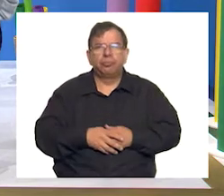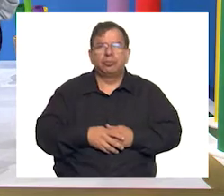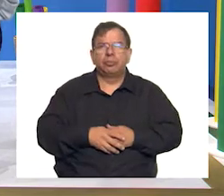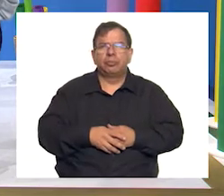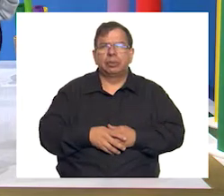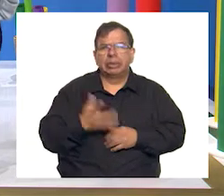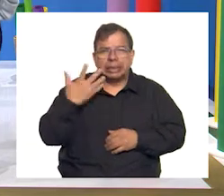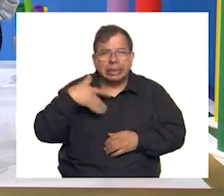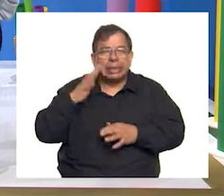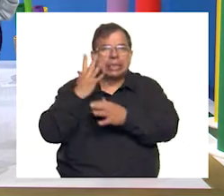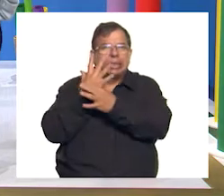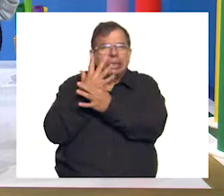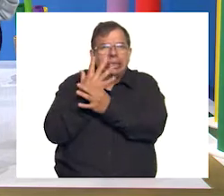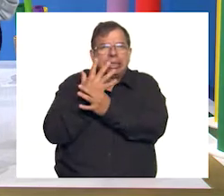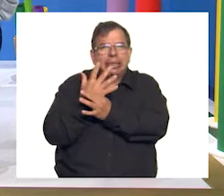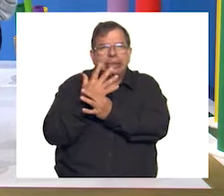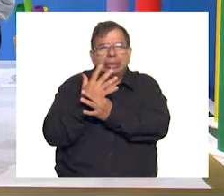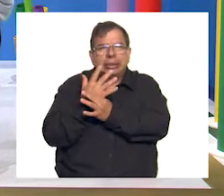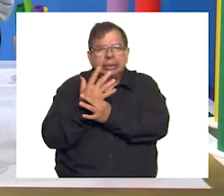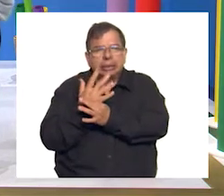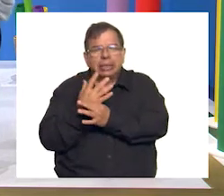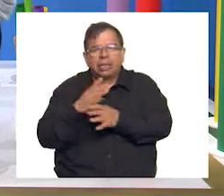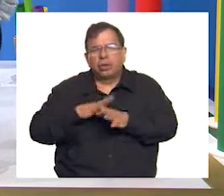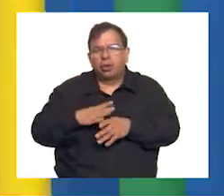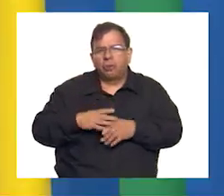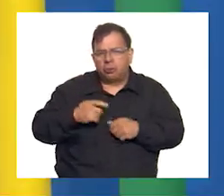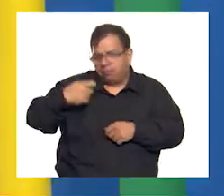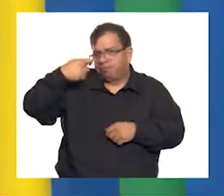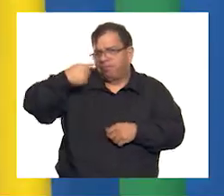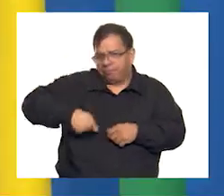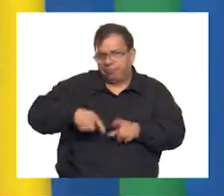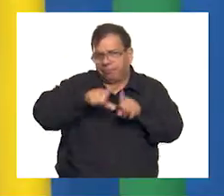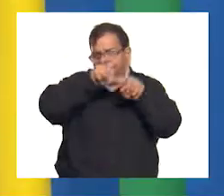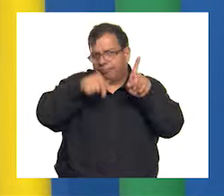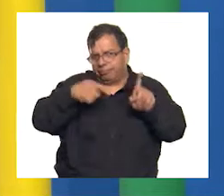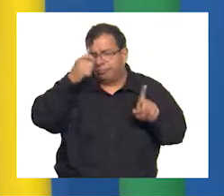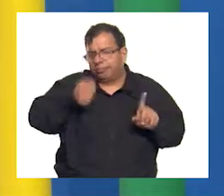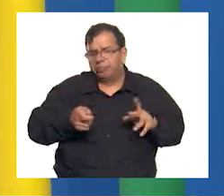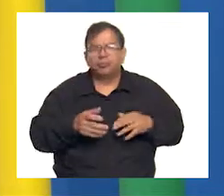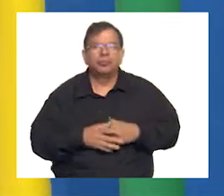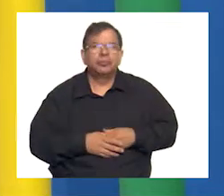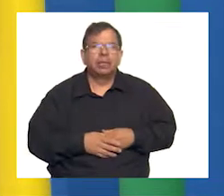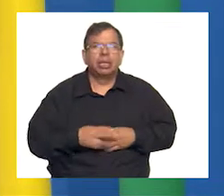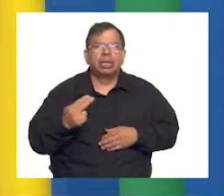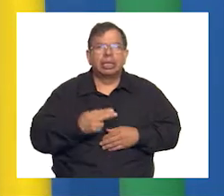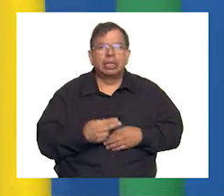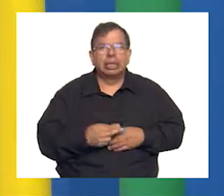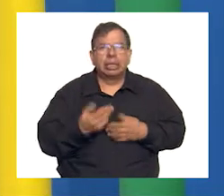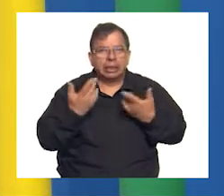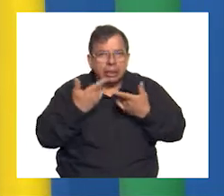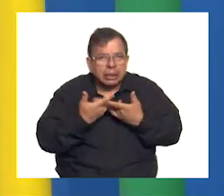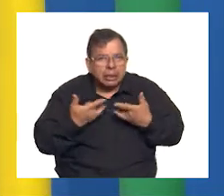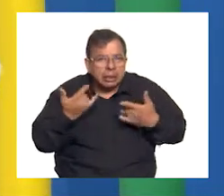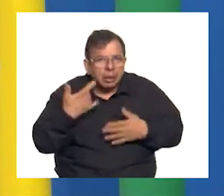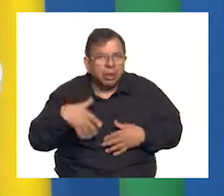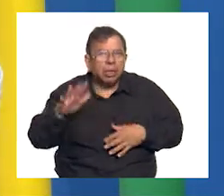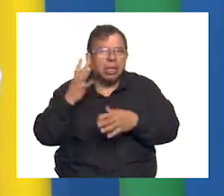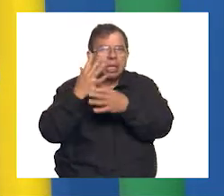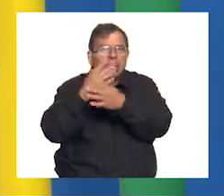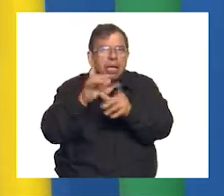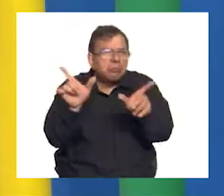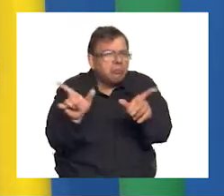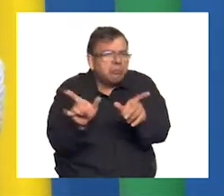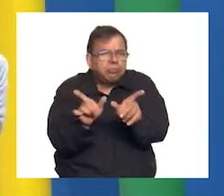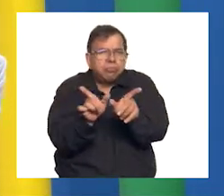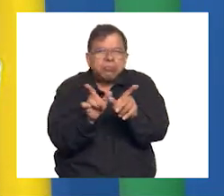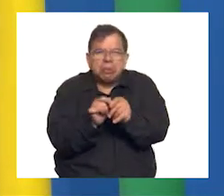forman parte importante de nuestra identidad. También es necesario que sepan que muchas leyendas, por su brevedad, se pueden